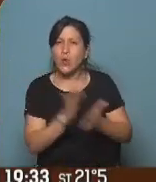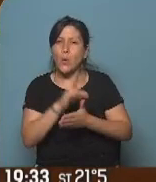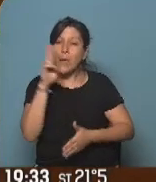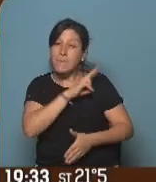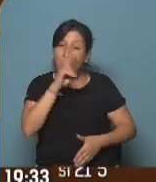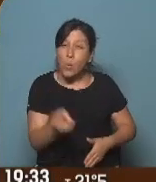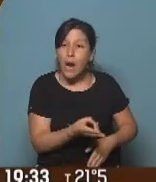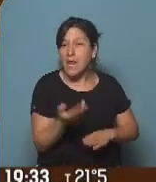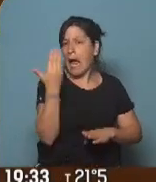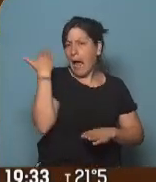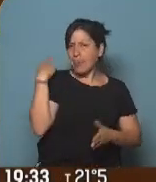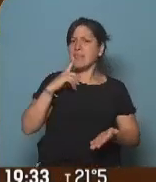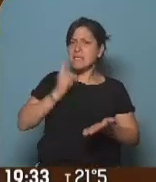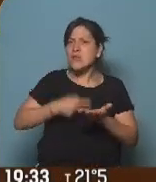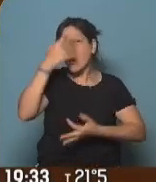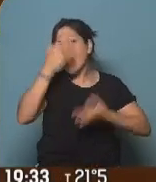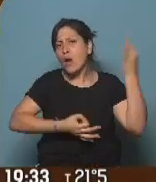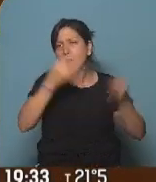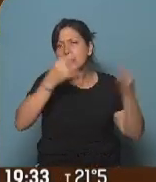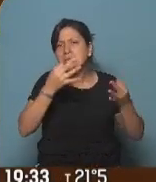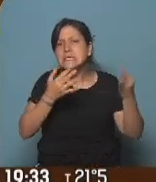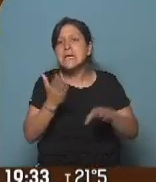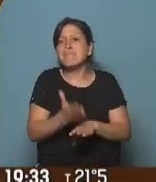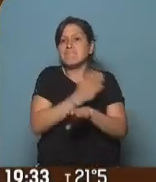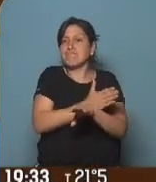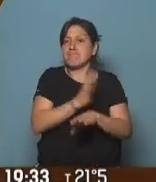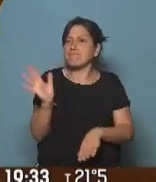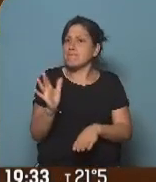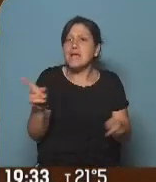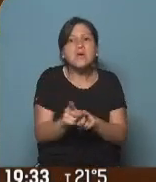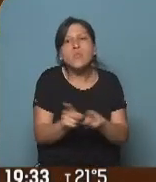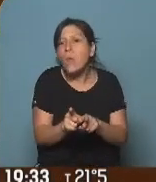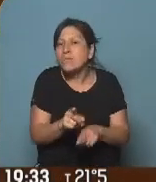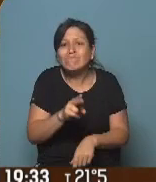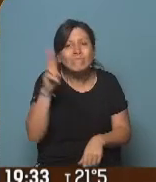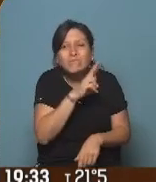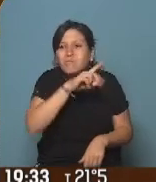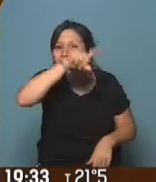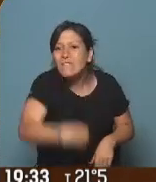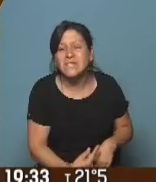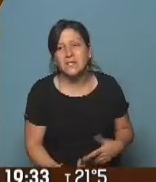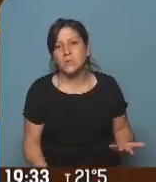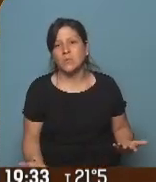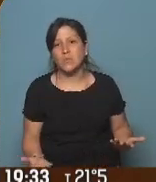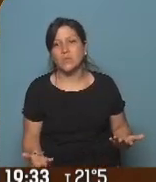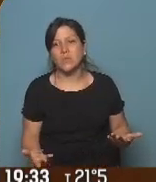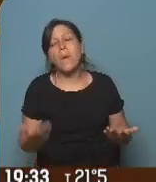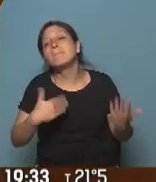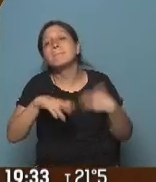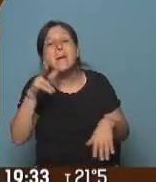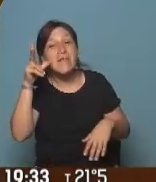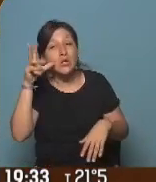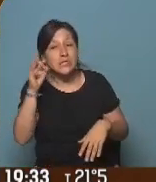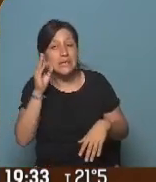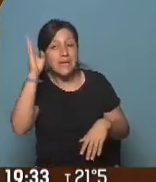cautelar brindada e igual son asesinadas y lo más terrible de esto es que hay más de un 80 por ciento de